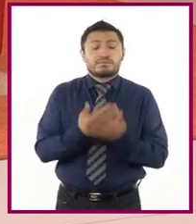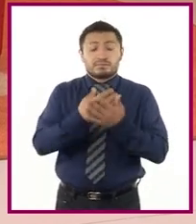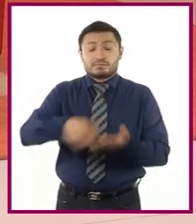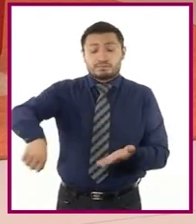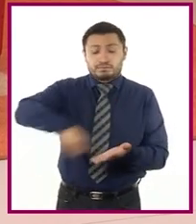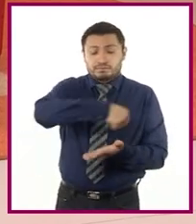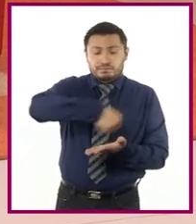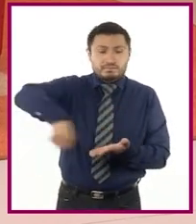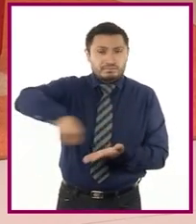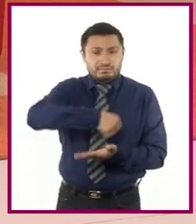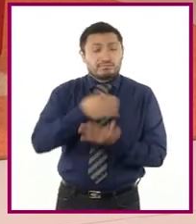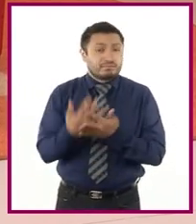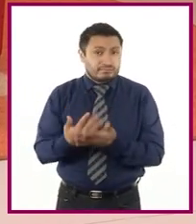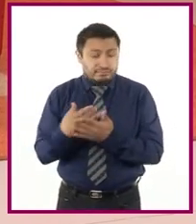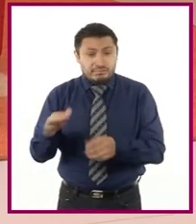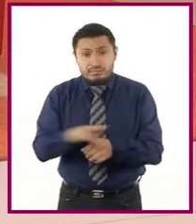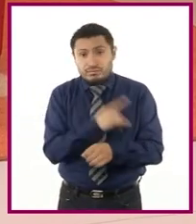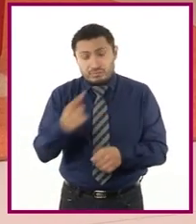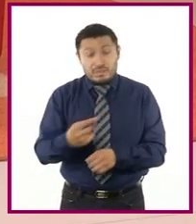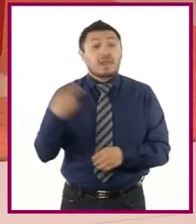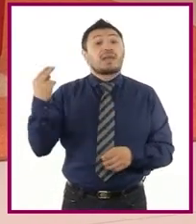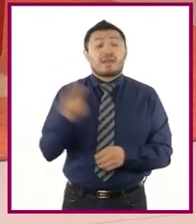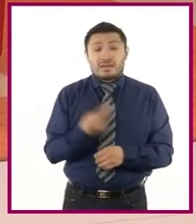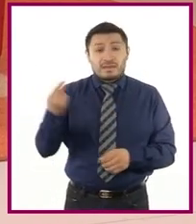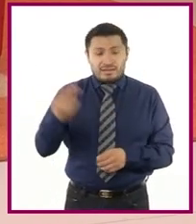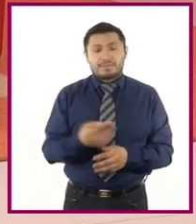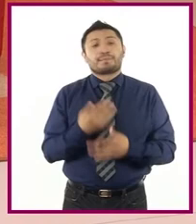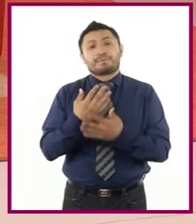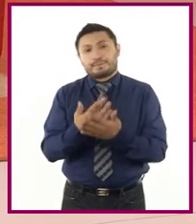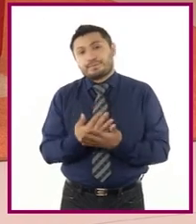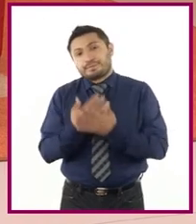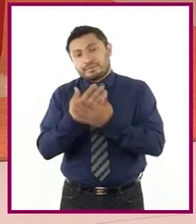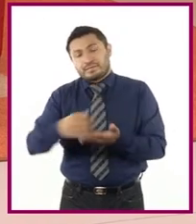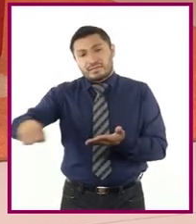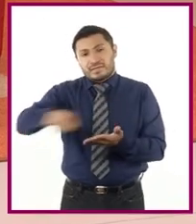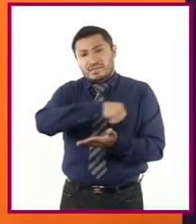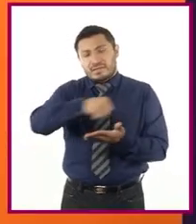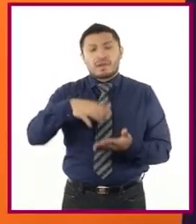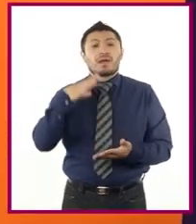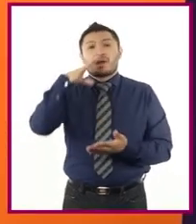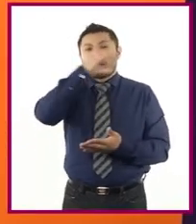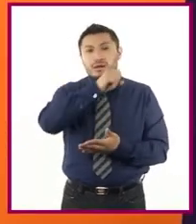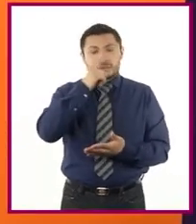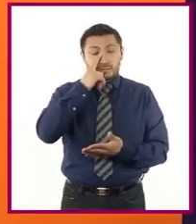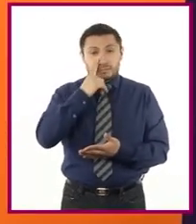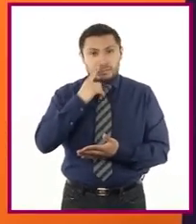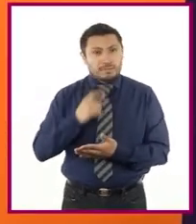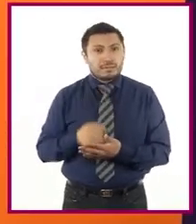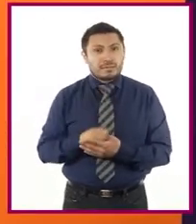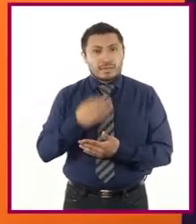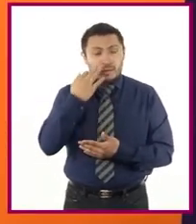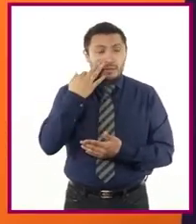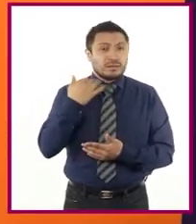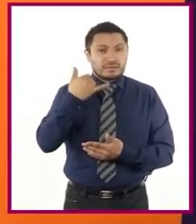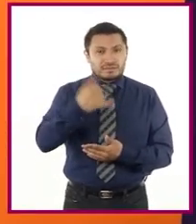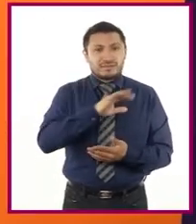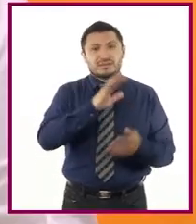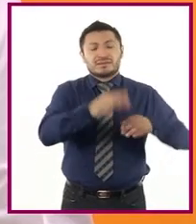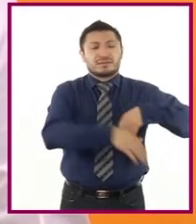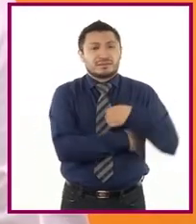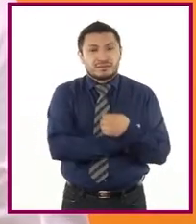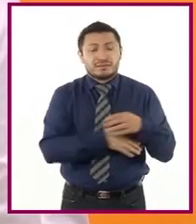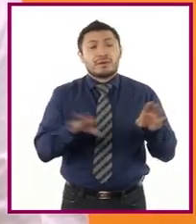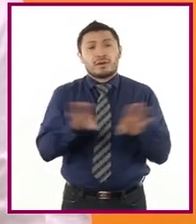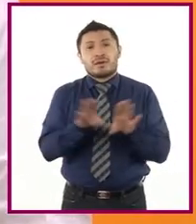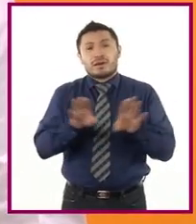las guayaberas, porque es necesario esperar a que la plancha se caliente. Y las de almacenamiento, como